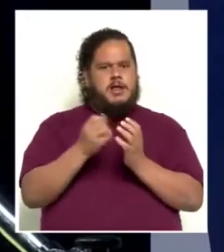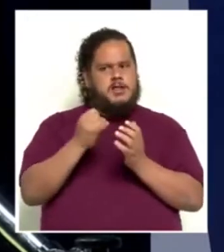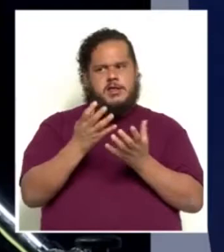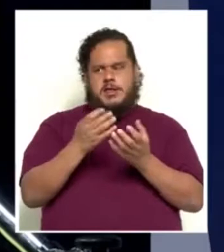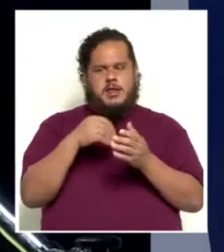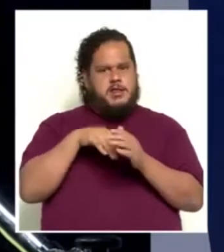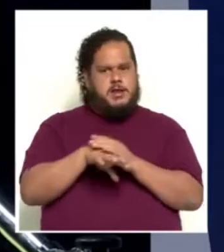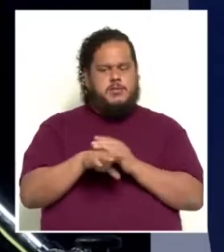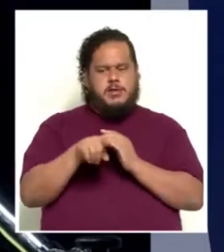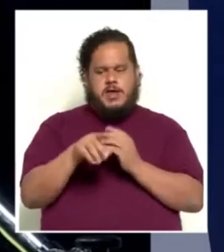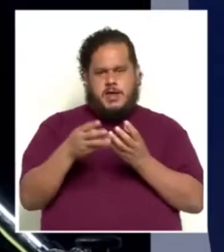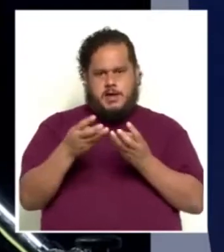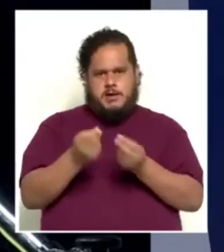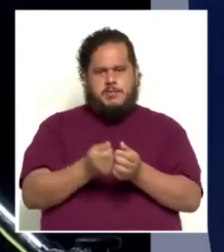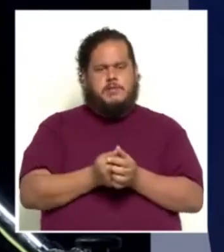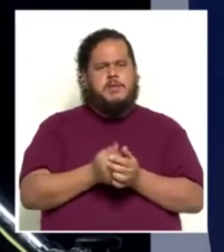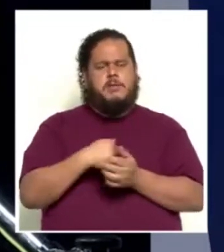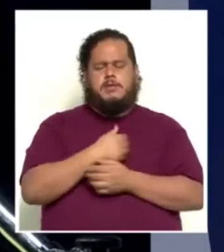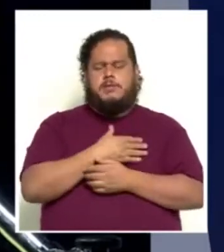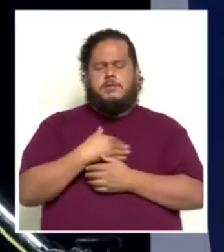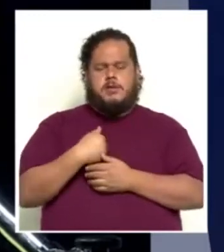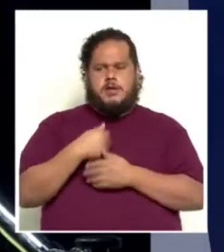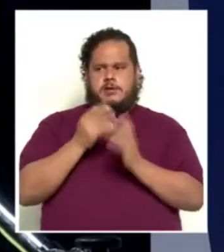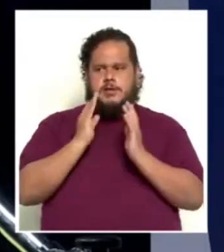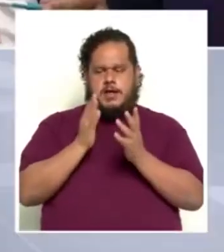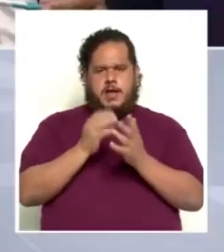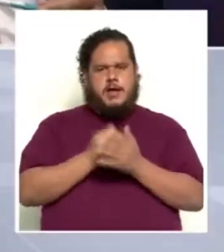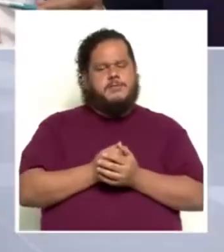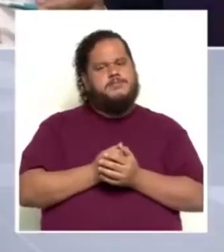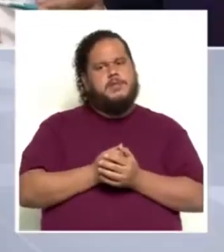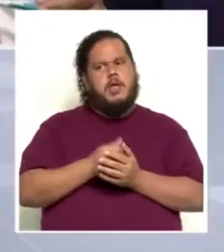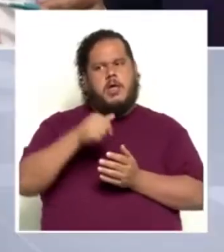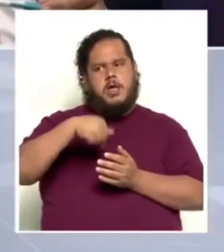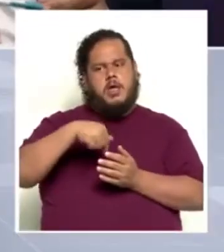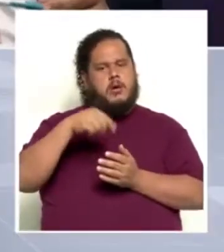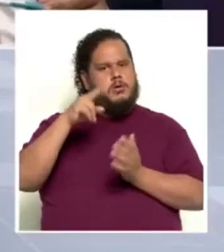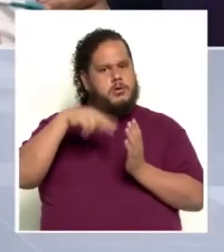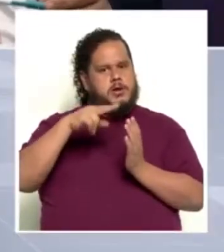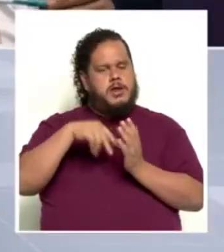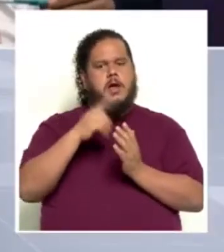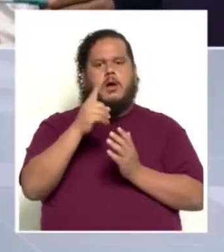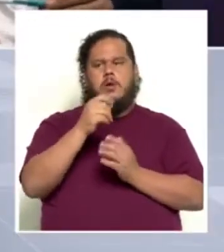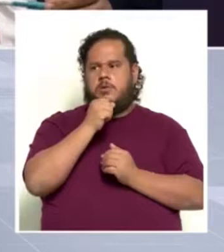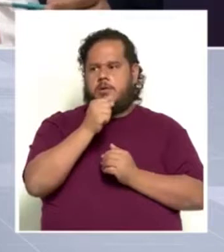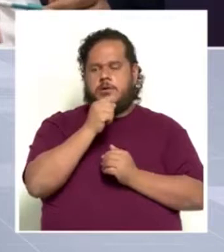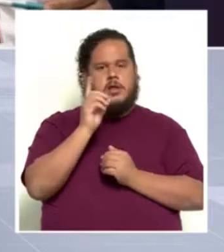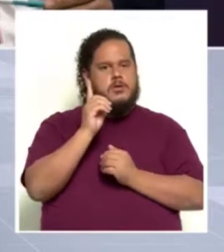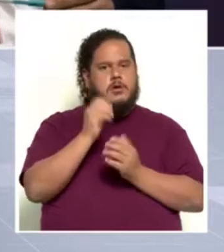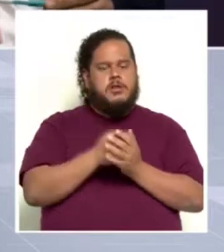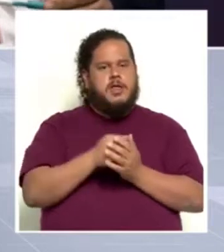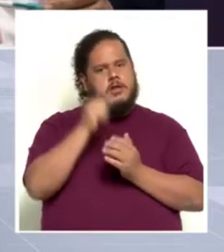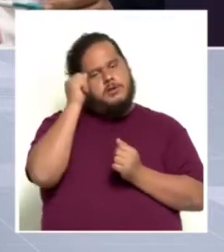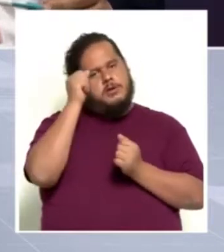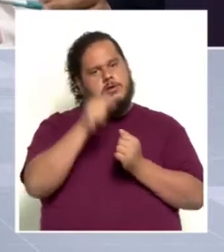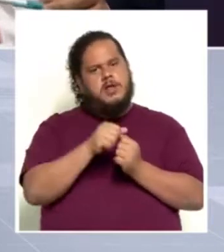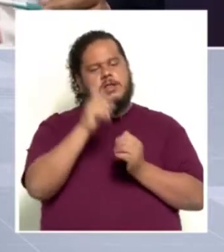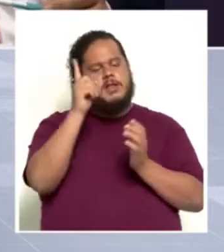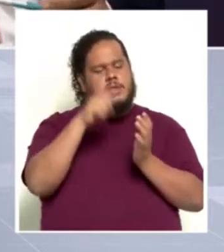ahí rápidamente. Me encantaría dejar constando que hoy leía un reportaje donde nos recordaba que